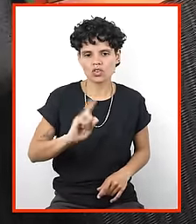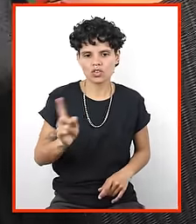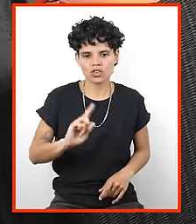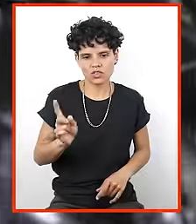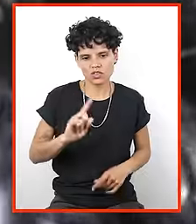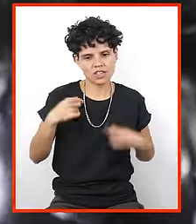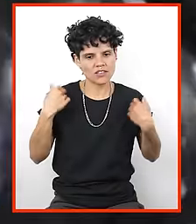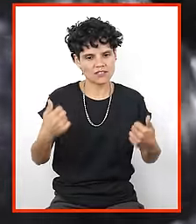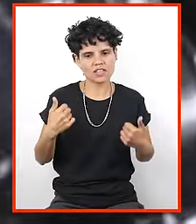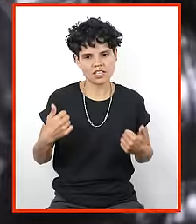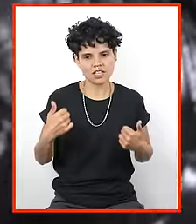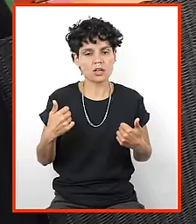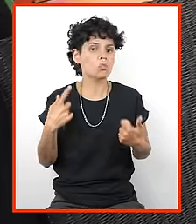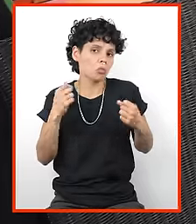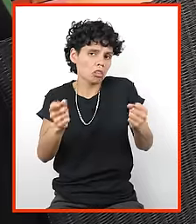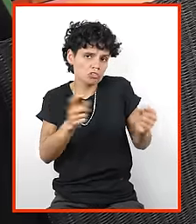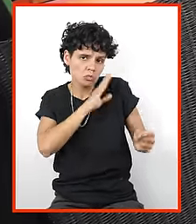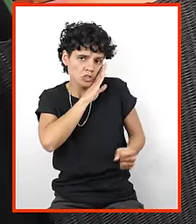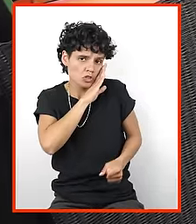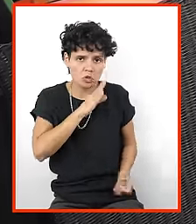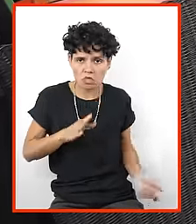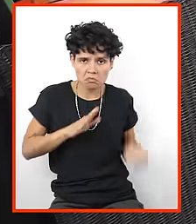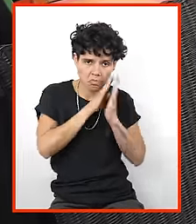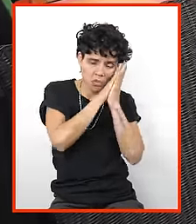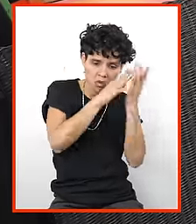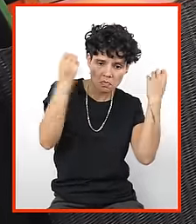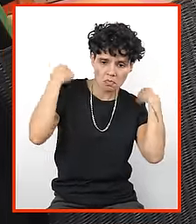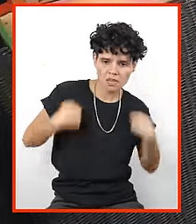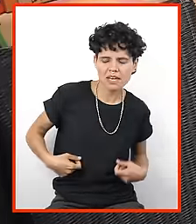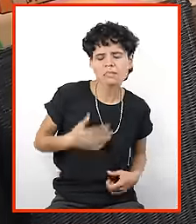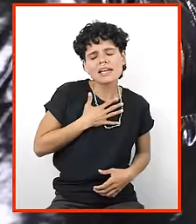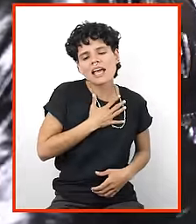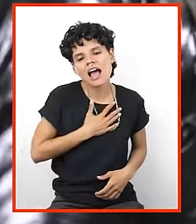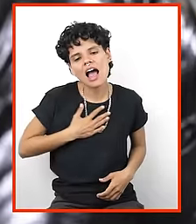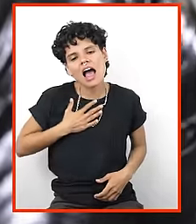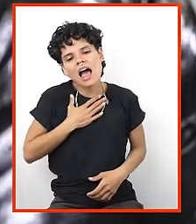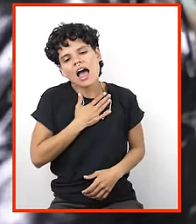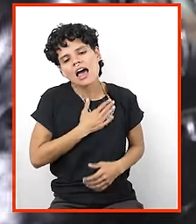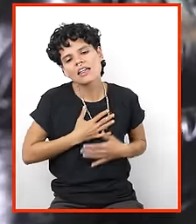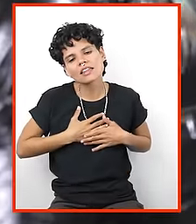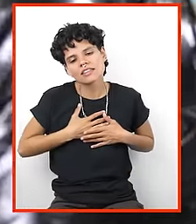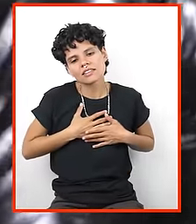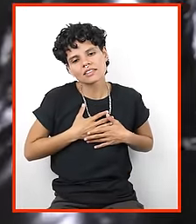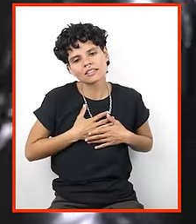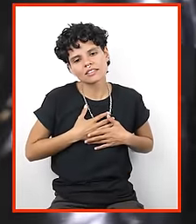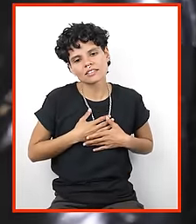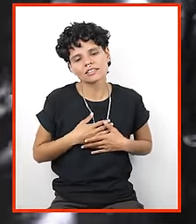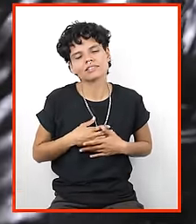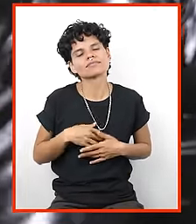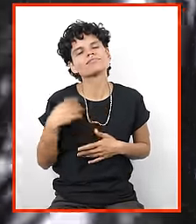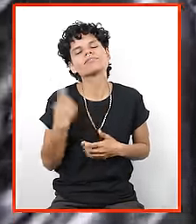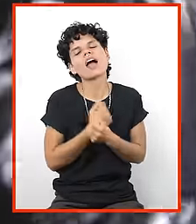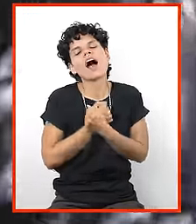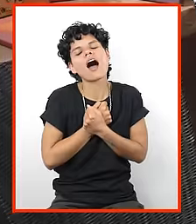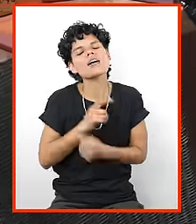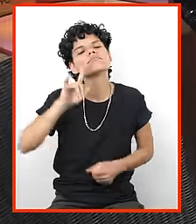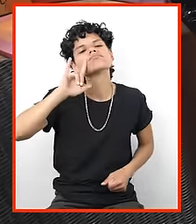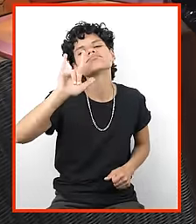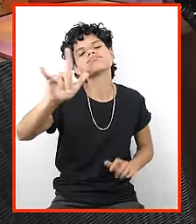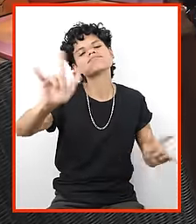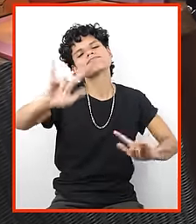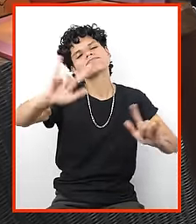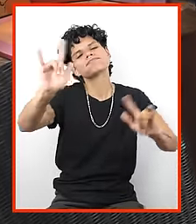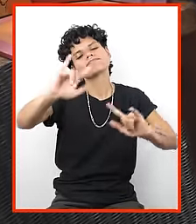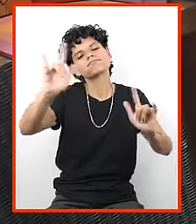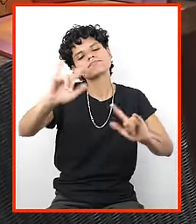te cachai. No, pero papi llama. Me encanta. Qué linda. We love Beyoncé. ¿Viste? De